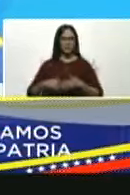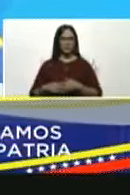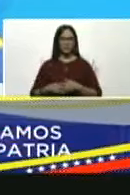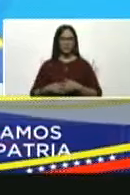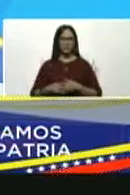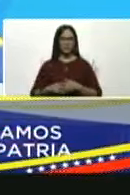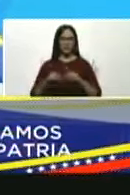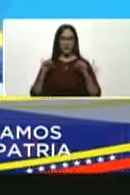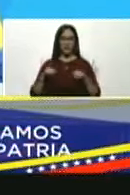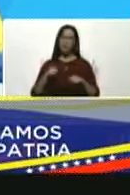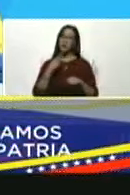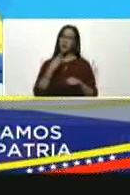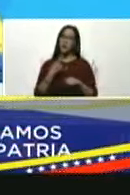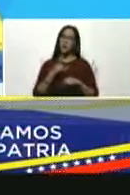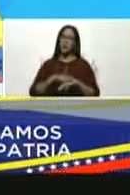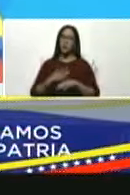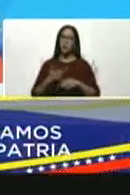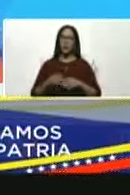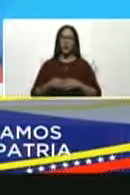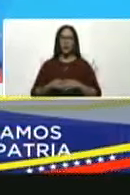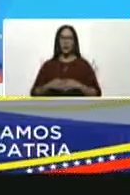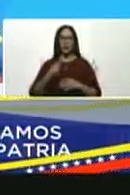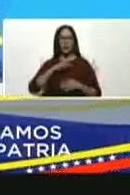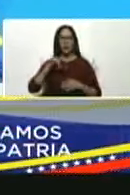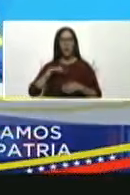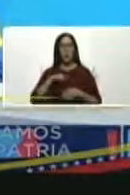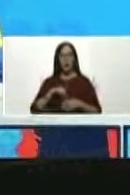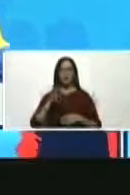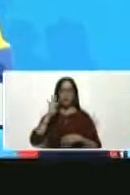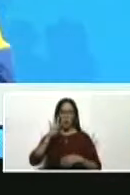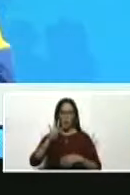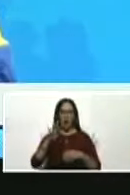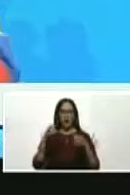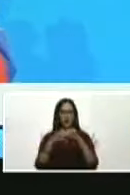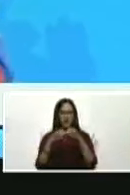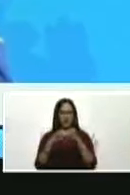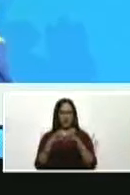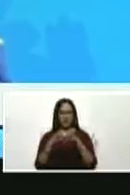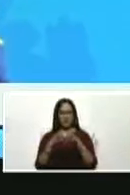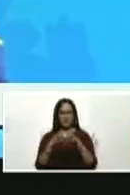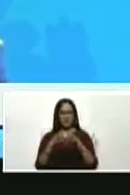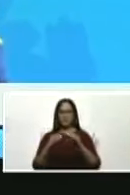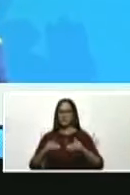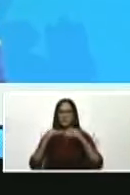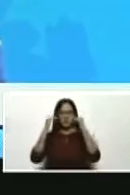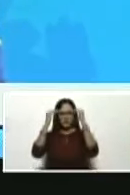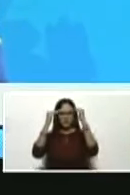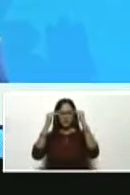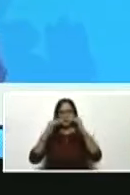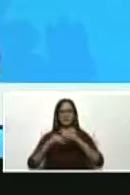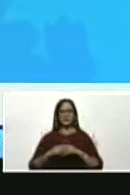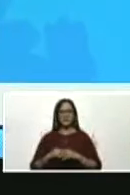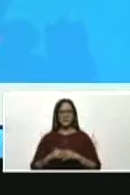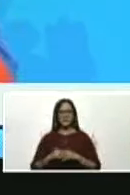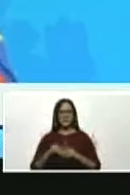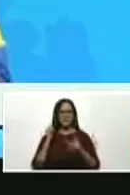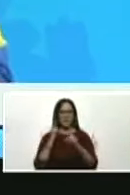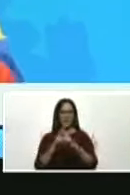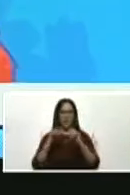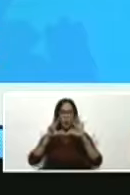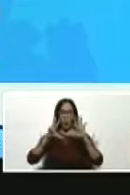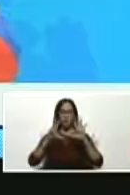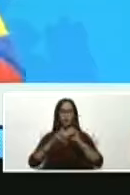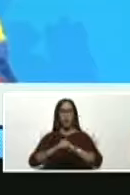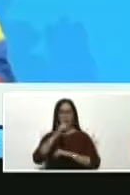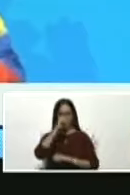Y esto lo digo porque nuestra cuarta generación se levantó desde los